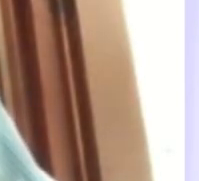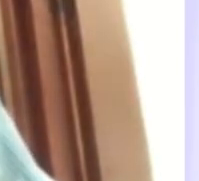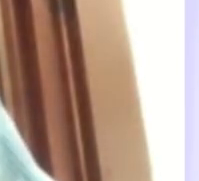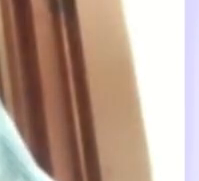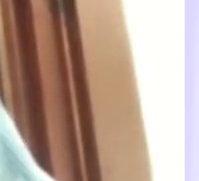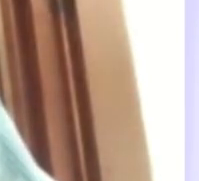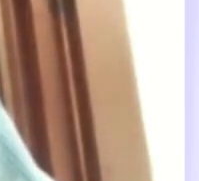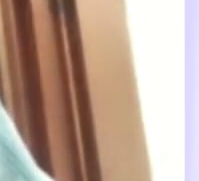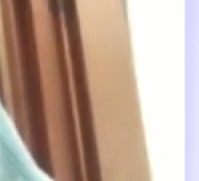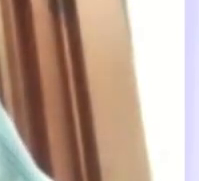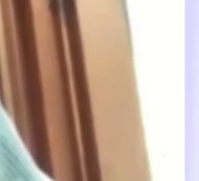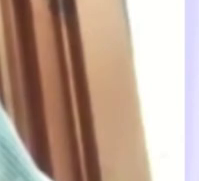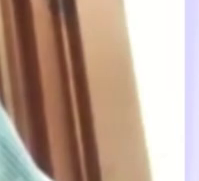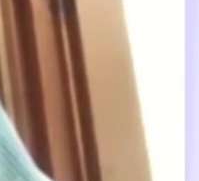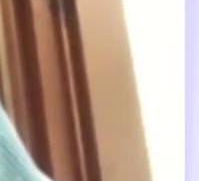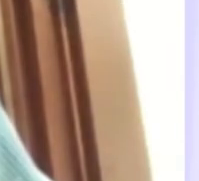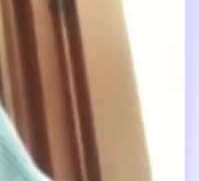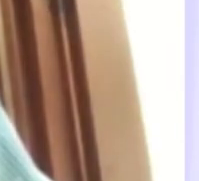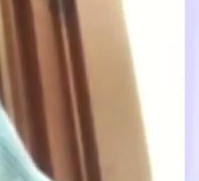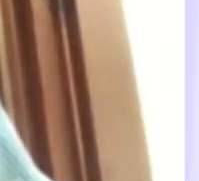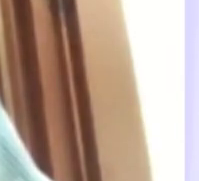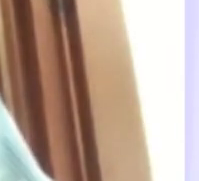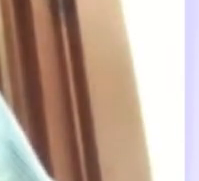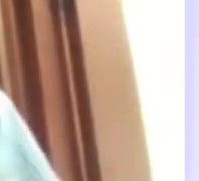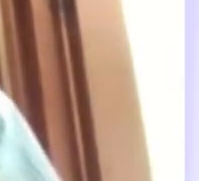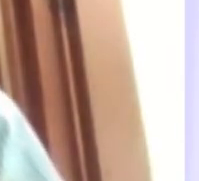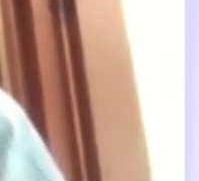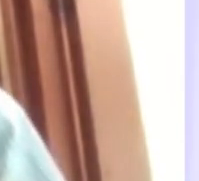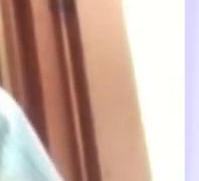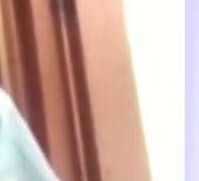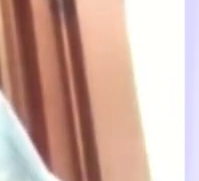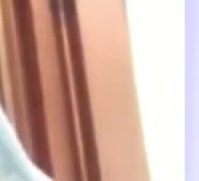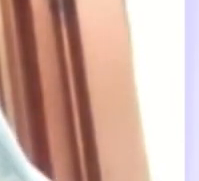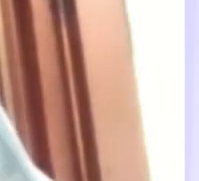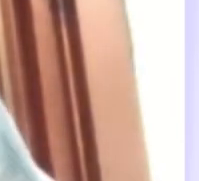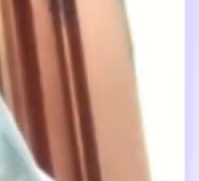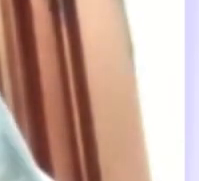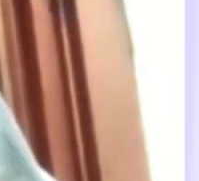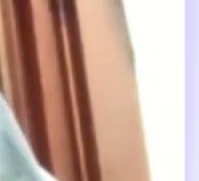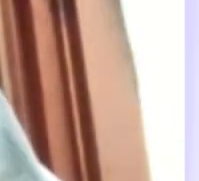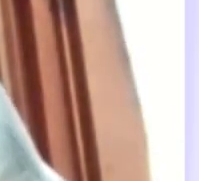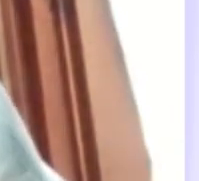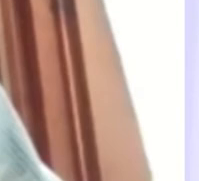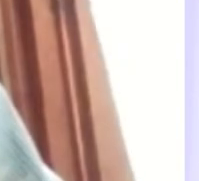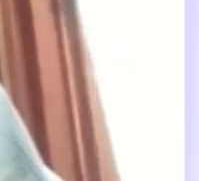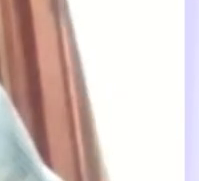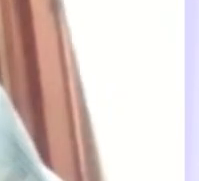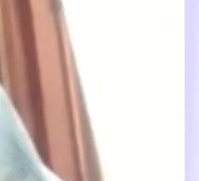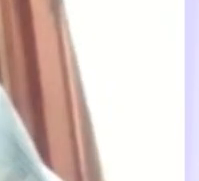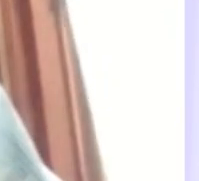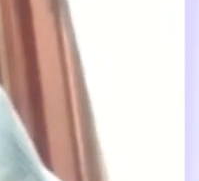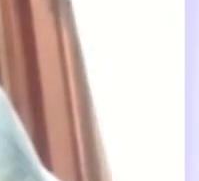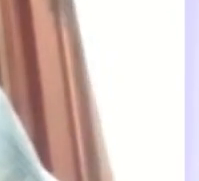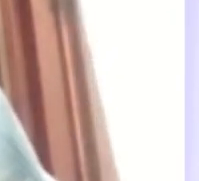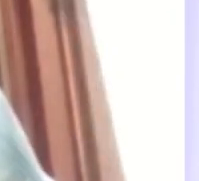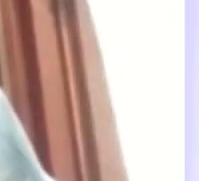poner en marcha iniciativas y que no se queden en el ámbito provincial, sino que se quede precisamente que tiene más capacidad de incidencia